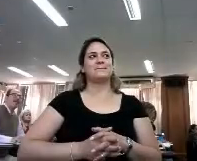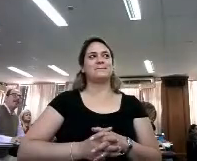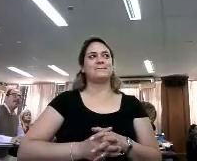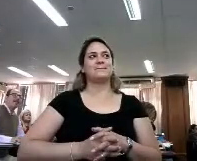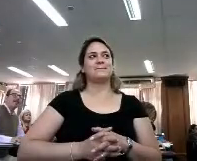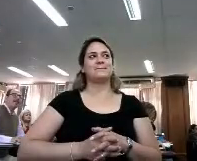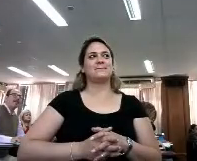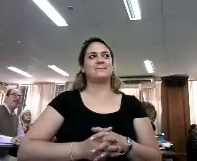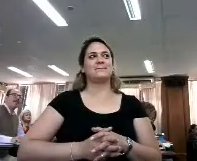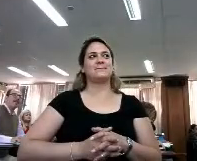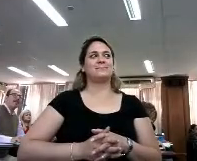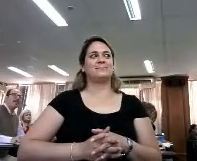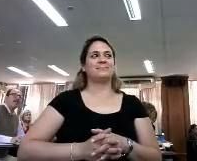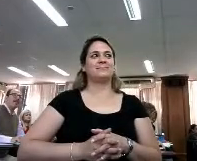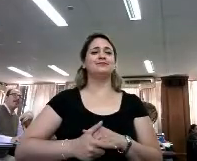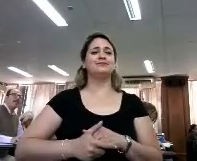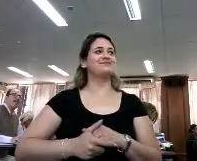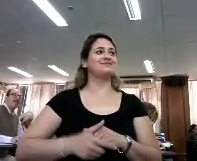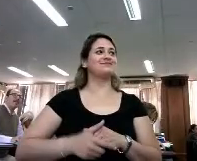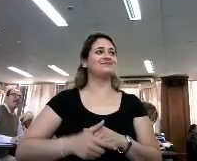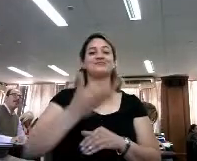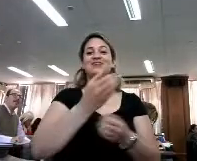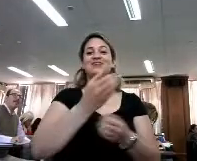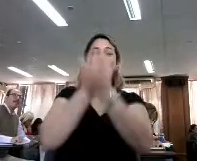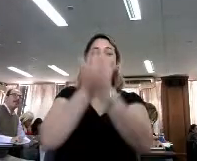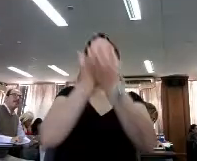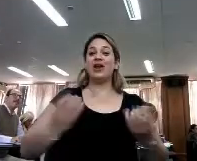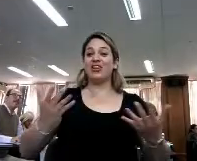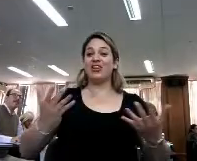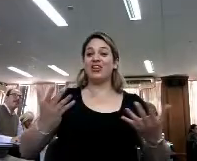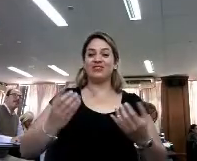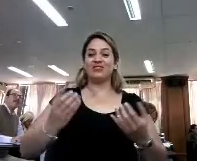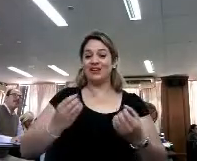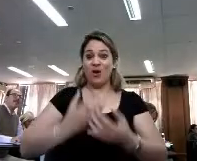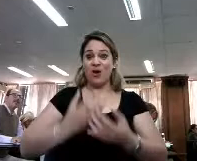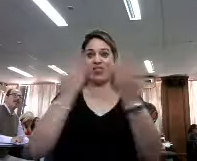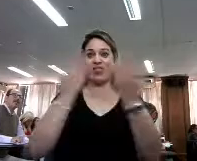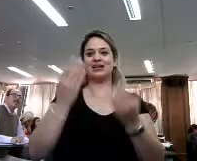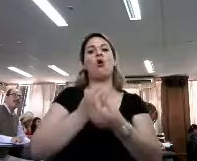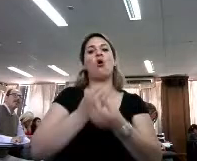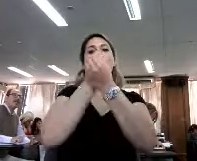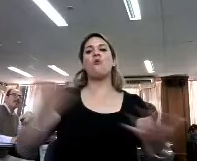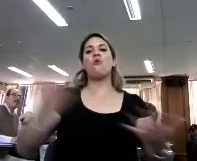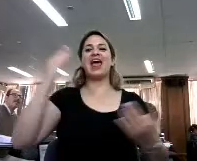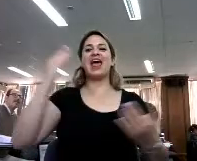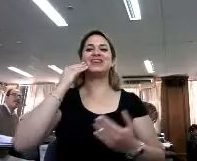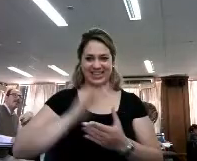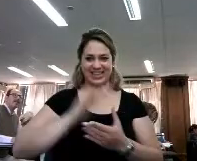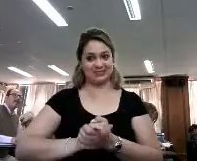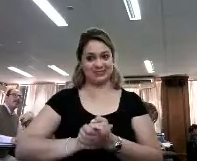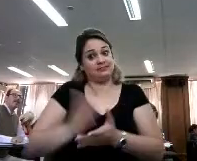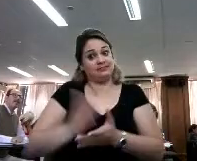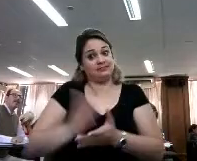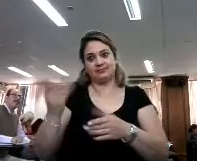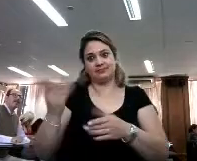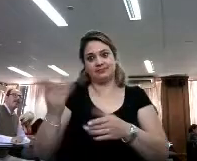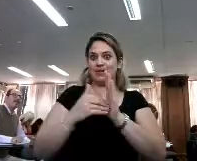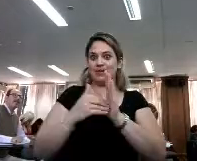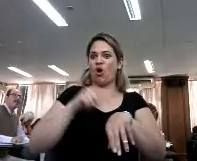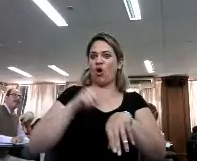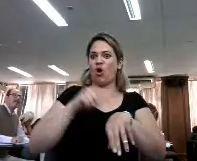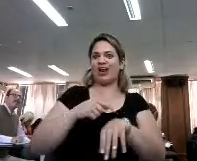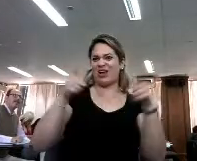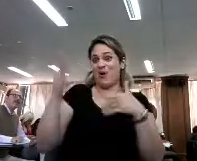Adrián, muchas gracias. Buenos días, buenas tardes ya. Bueno, todavía tengo la hora colombiana por